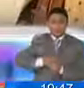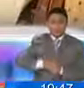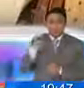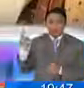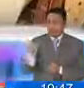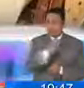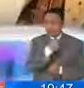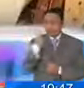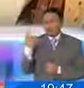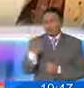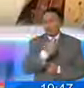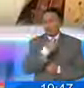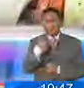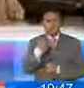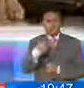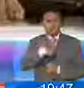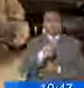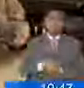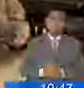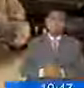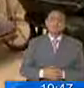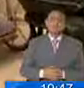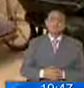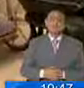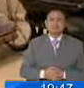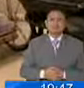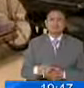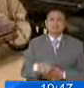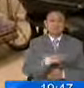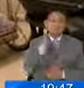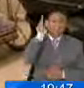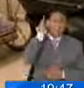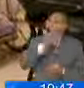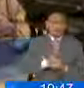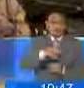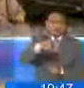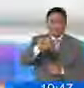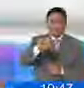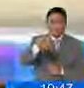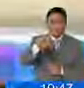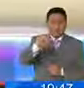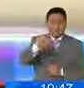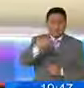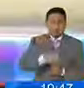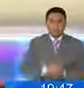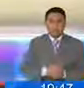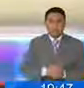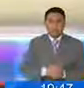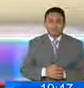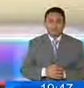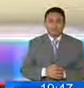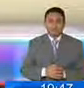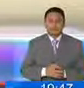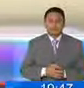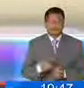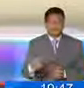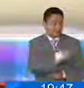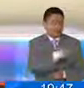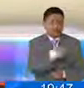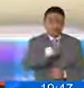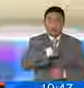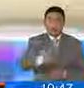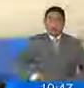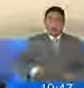que quisieran alrededor de mí. Mientras que Paulina es la sorpresa de la familia. Ella es la que me dio la